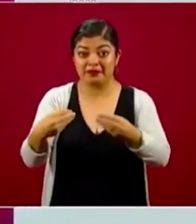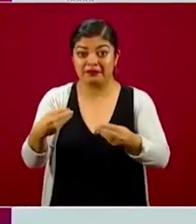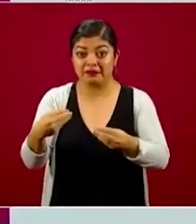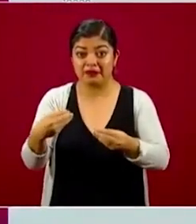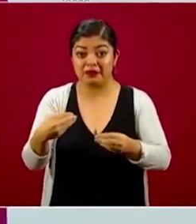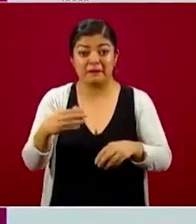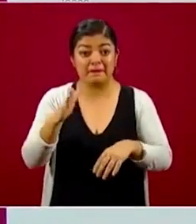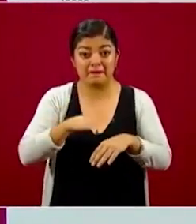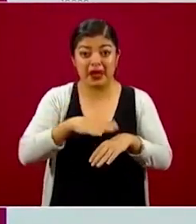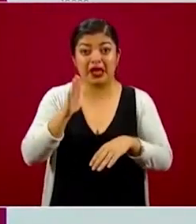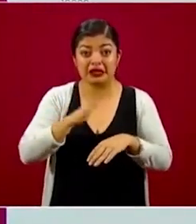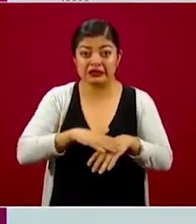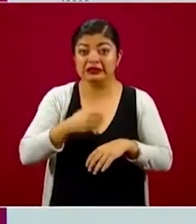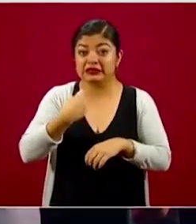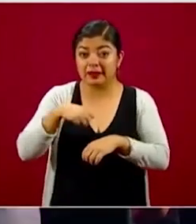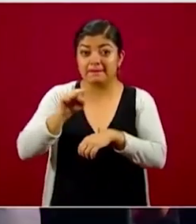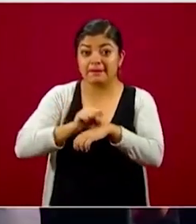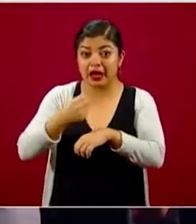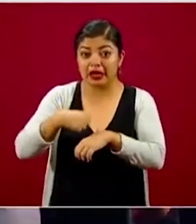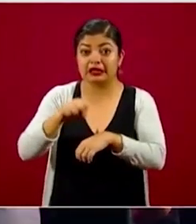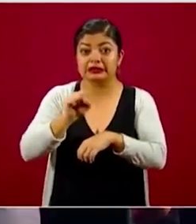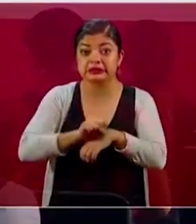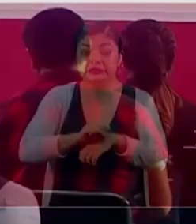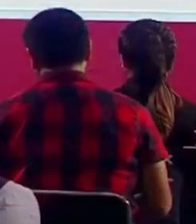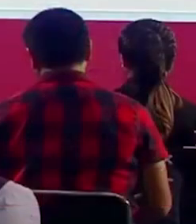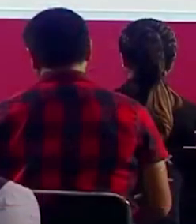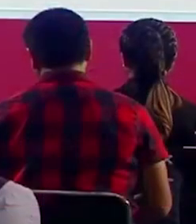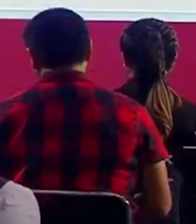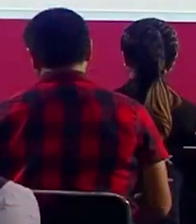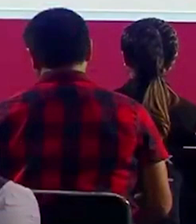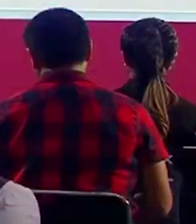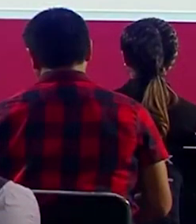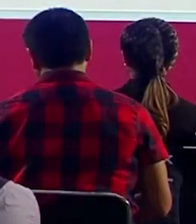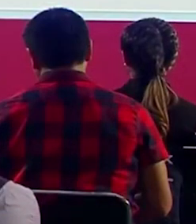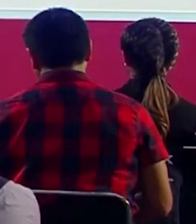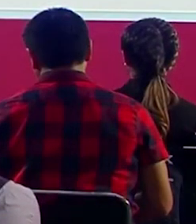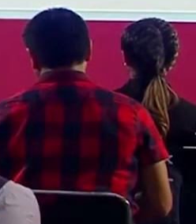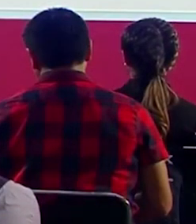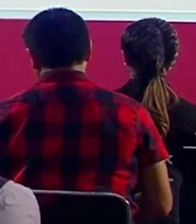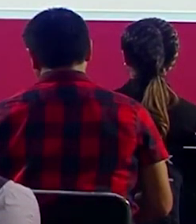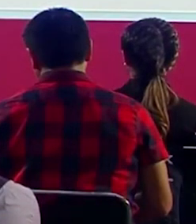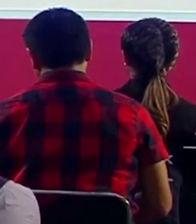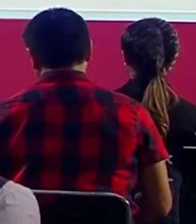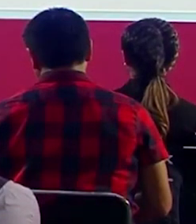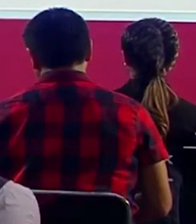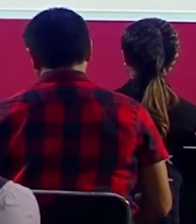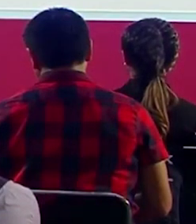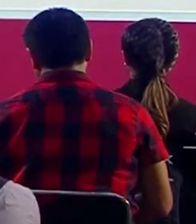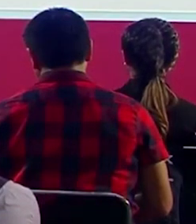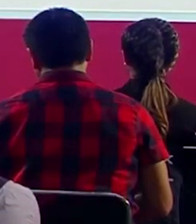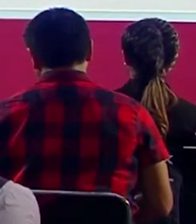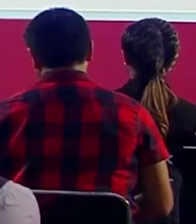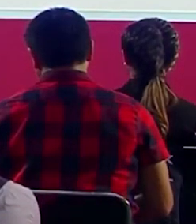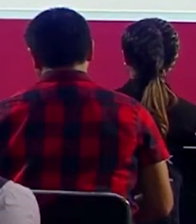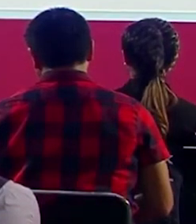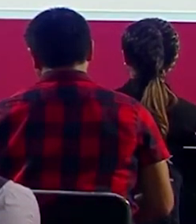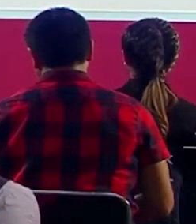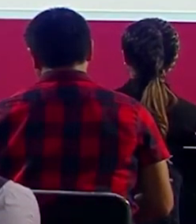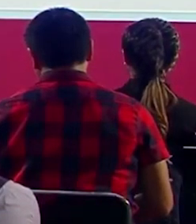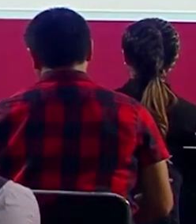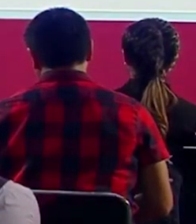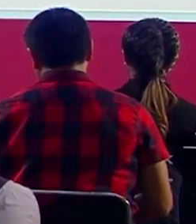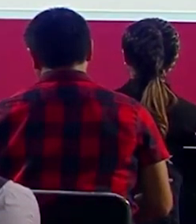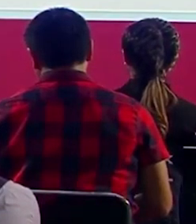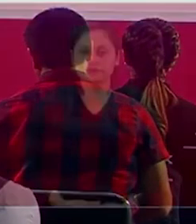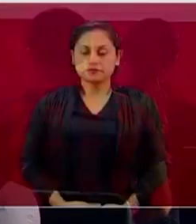a lo largo de varias semanas y meses en tan solo esos doce días y habríamos llegado